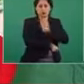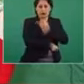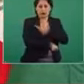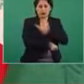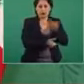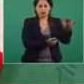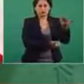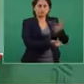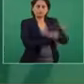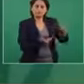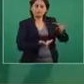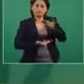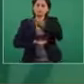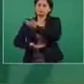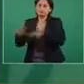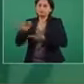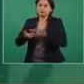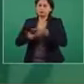tienen